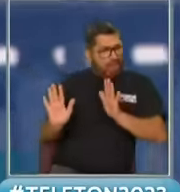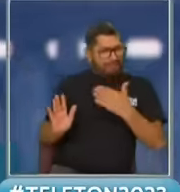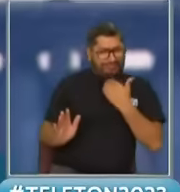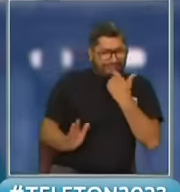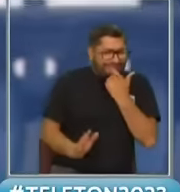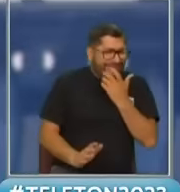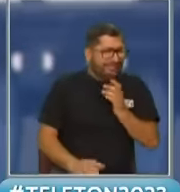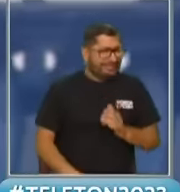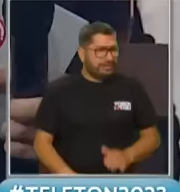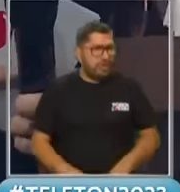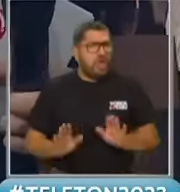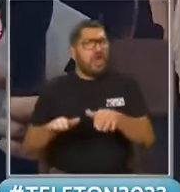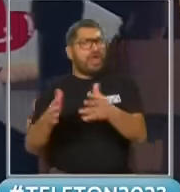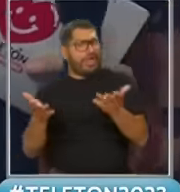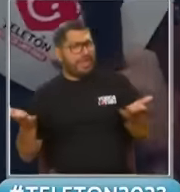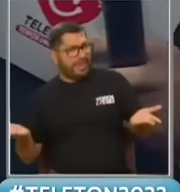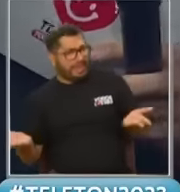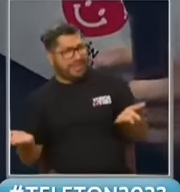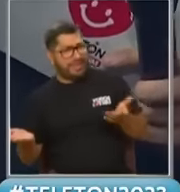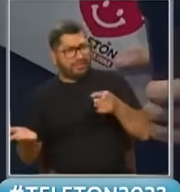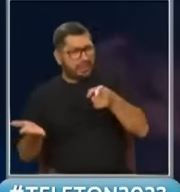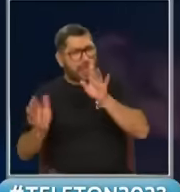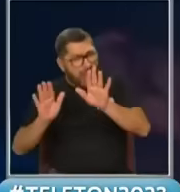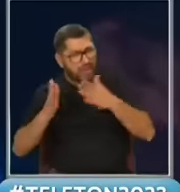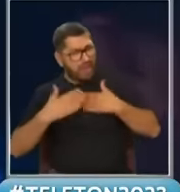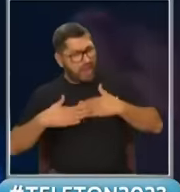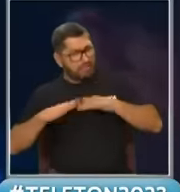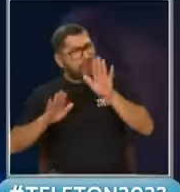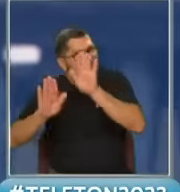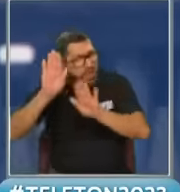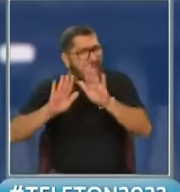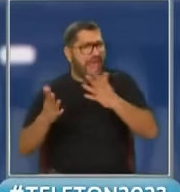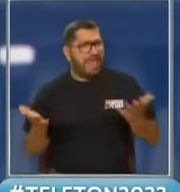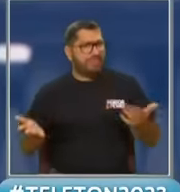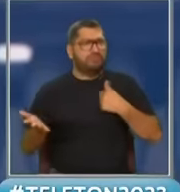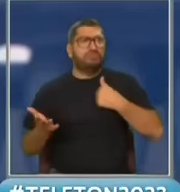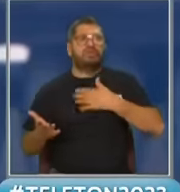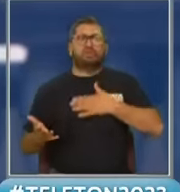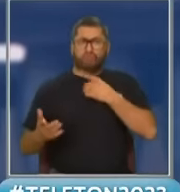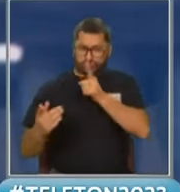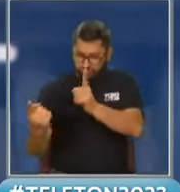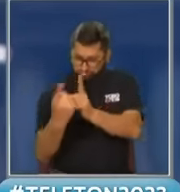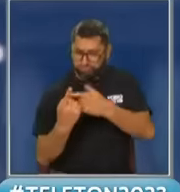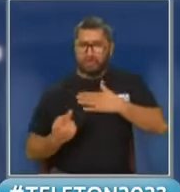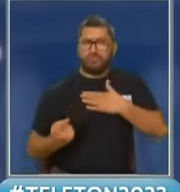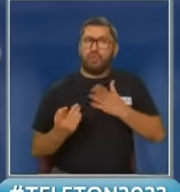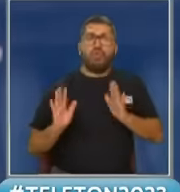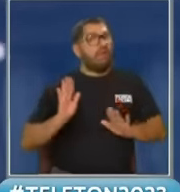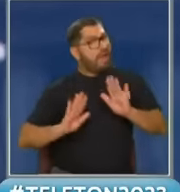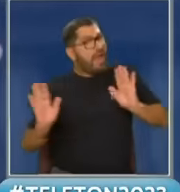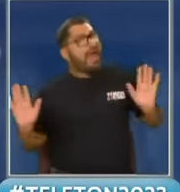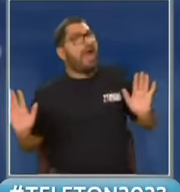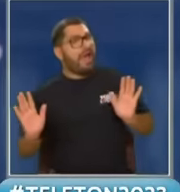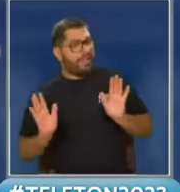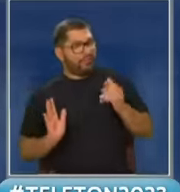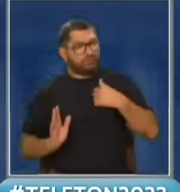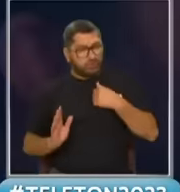¡Oye! ¡No! ¡Cuidado conmigo usted! ¡Cuidado! Mira que a mí me dicen el hombre